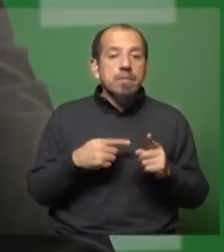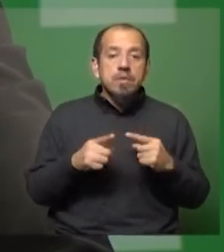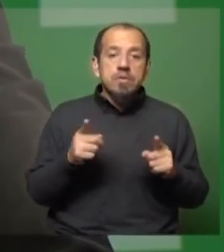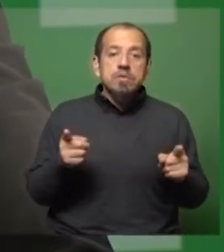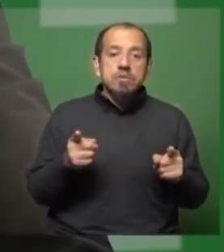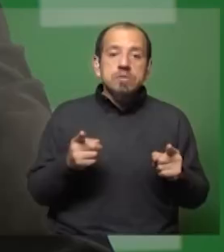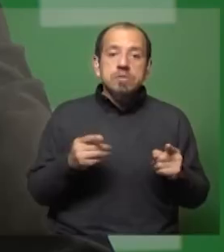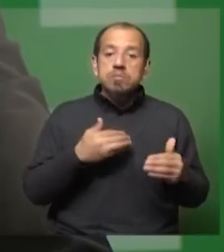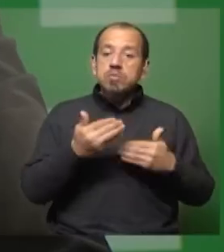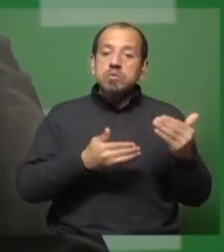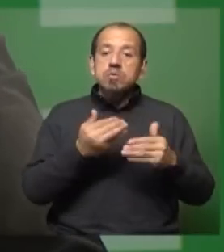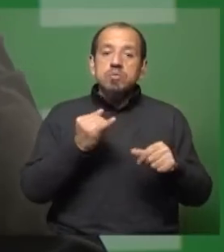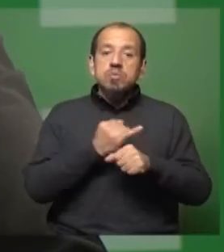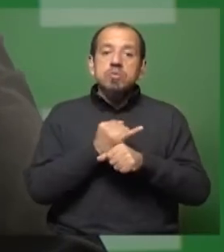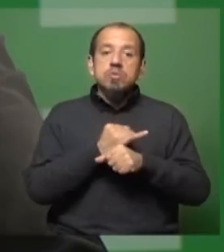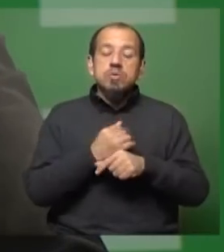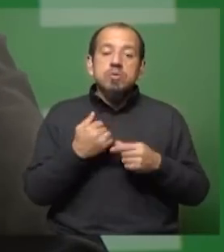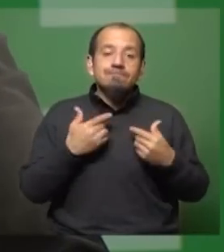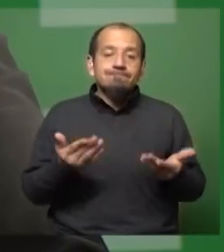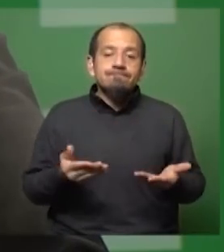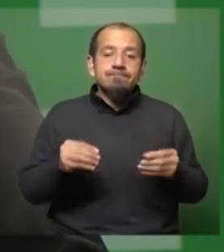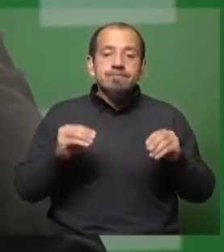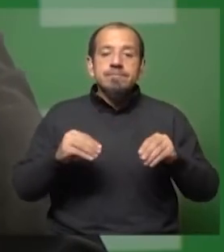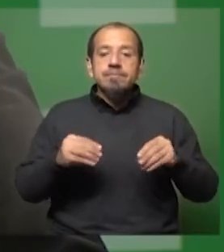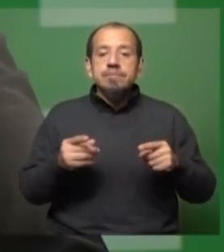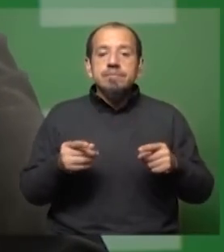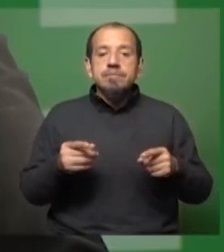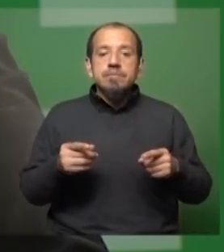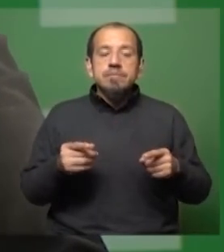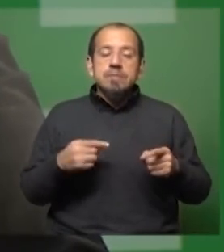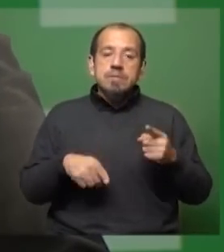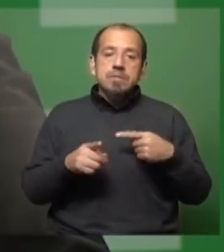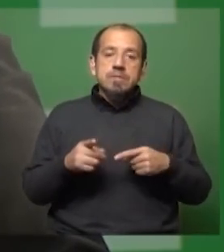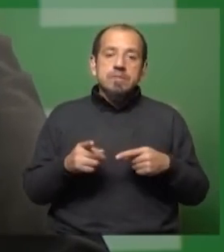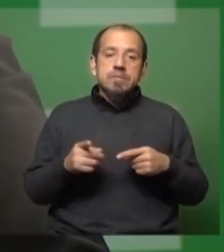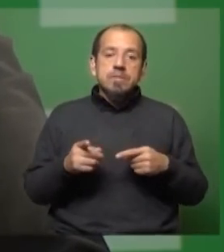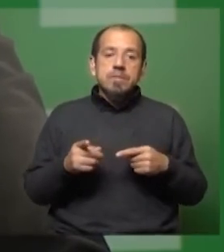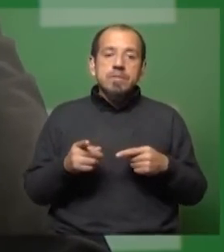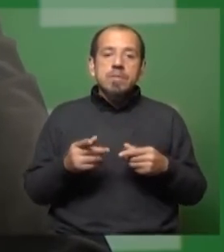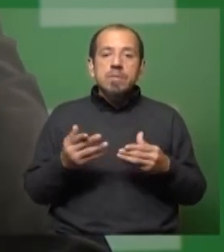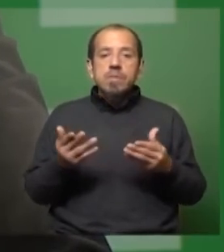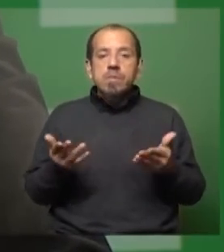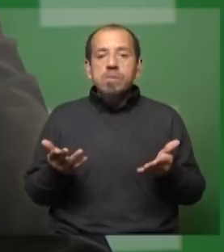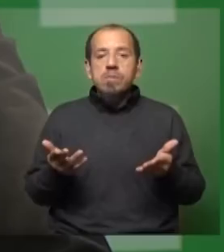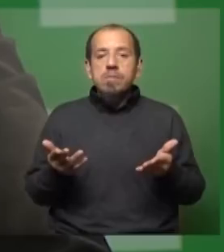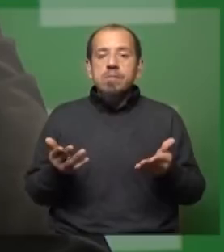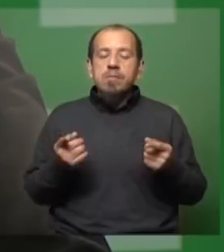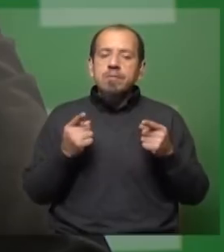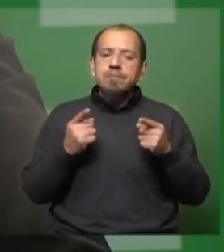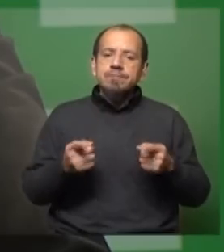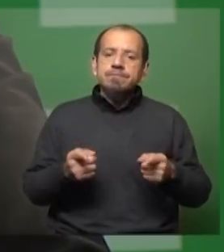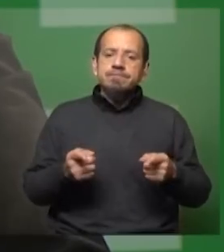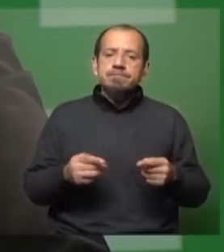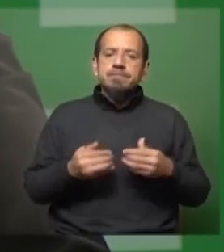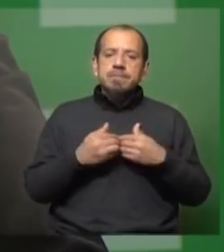industrialización nos hacen débiles es como una especie de entonces Y probablemente Ahí es donde